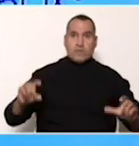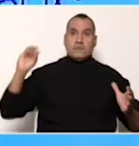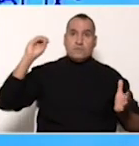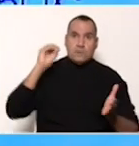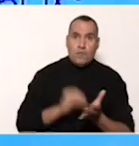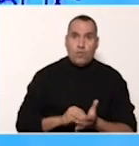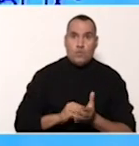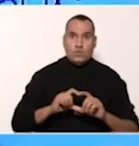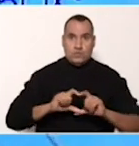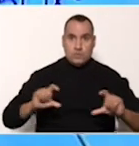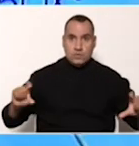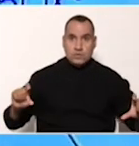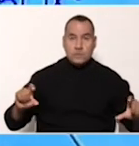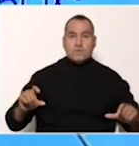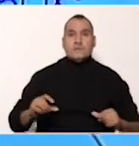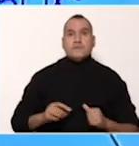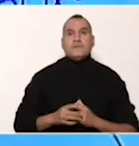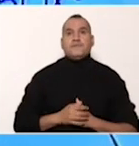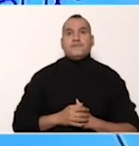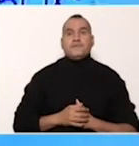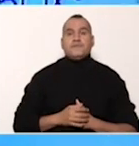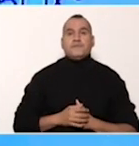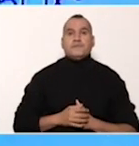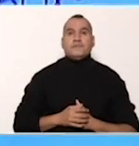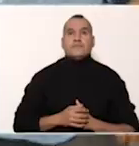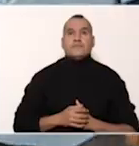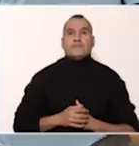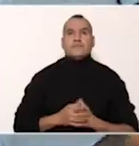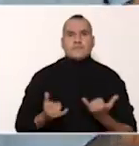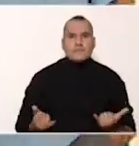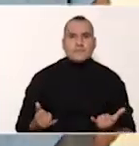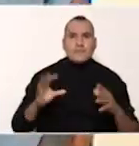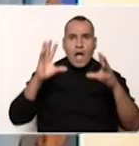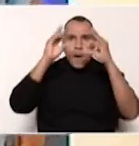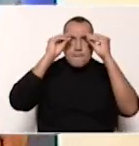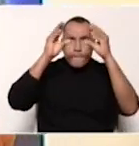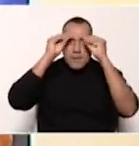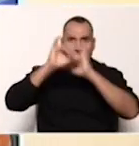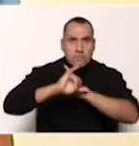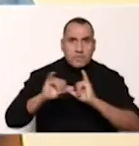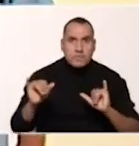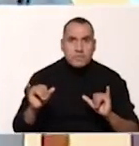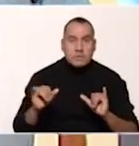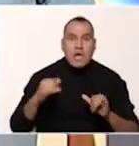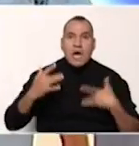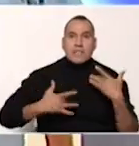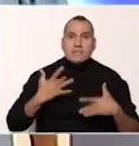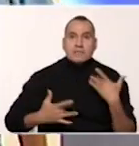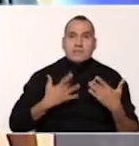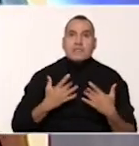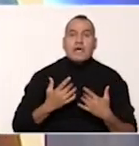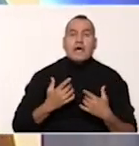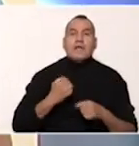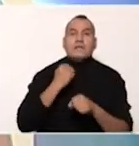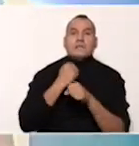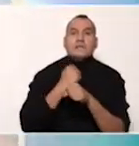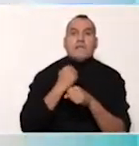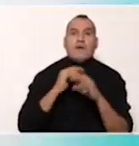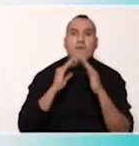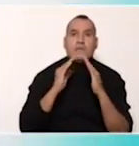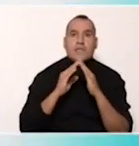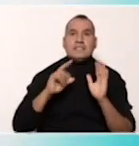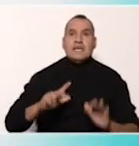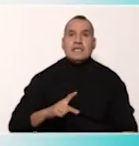sumarlo. Dicho esto, haber aprendido esto, vamos con las actividades de tercer